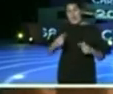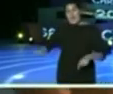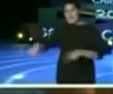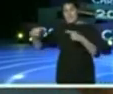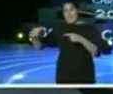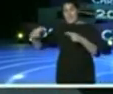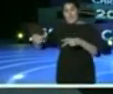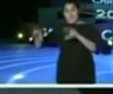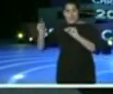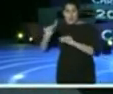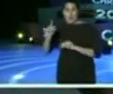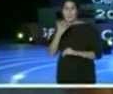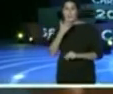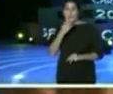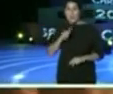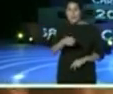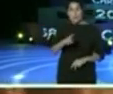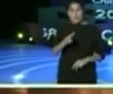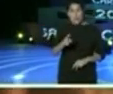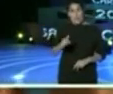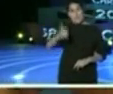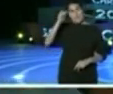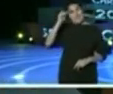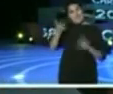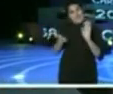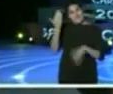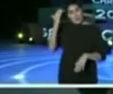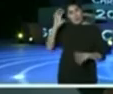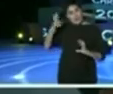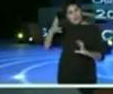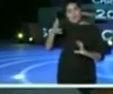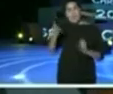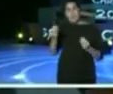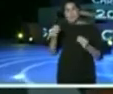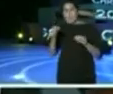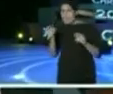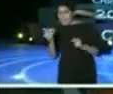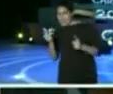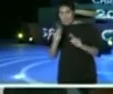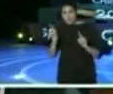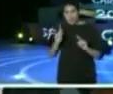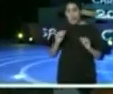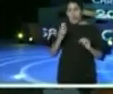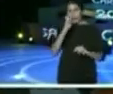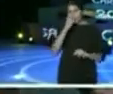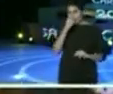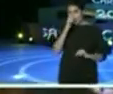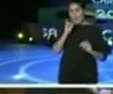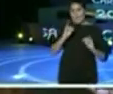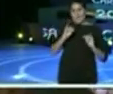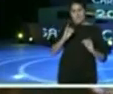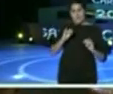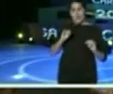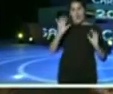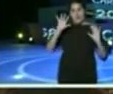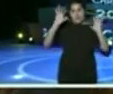sido Los Chinchosos, Más que Locas, Ni Muchas ni Pocas, Los Cosicudos, Marchilongas, Desbocados,